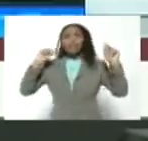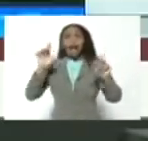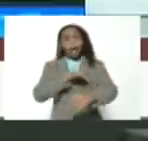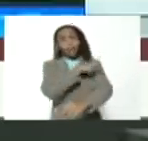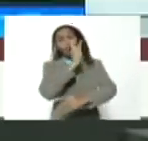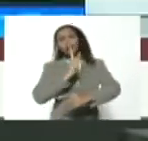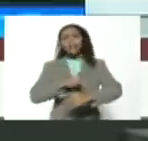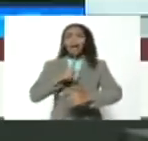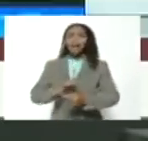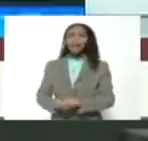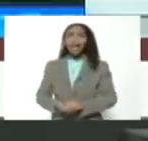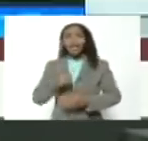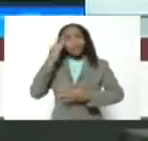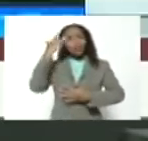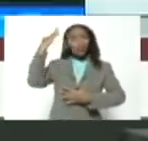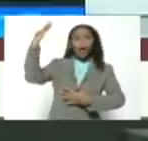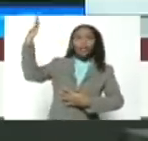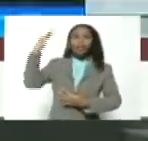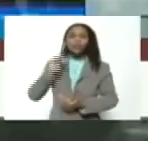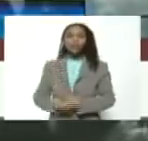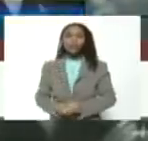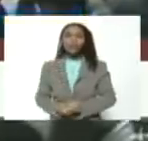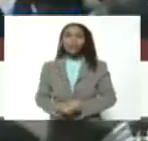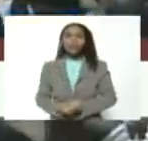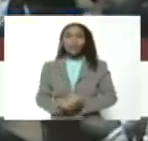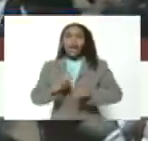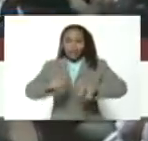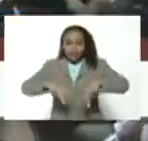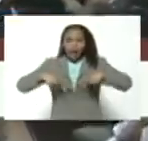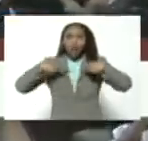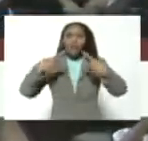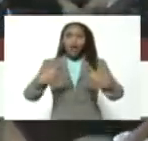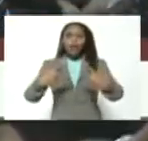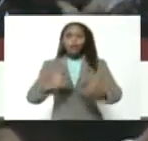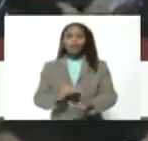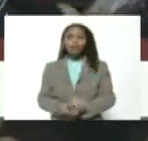poesía, de sueños renovados.